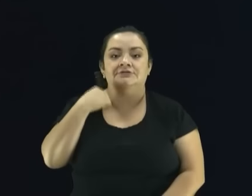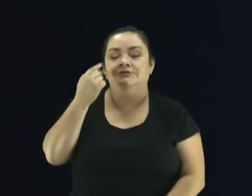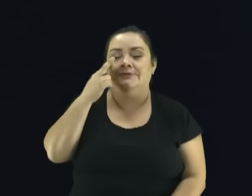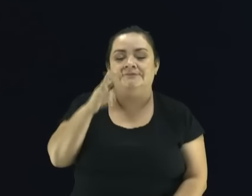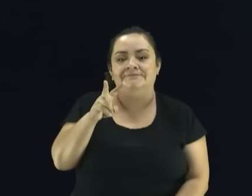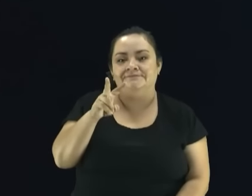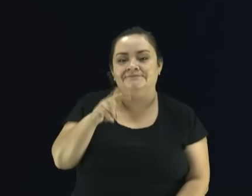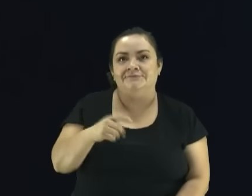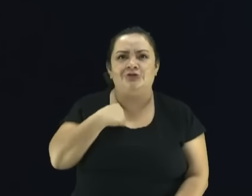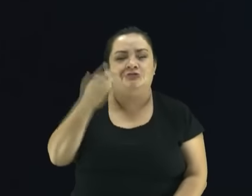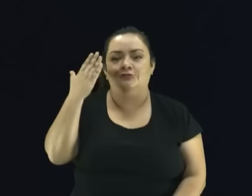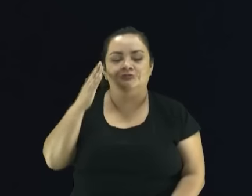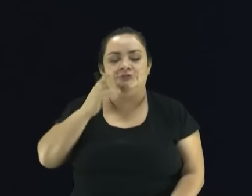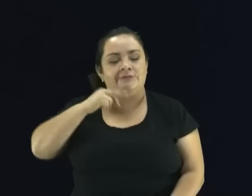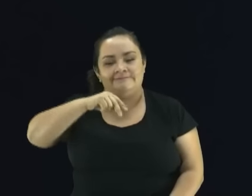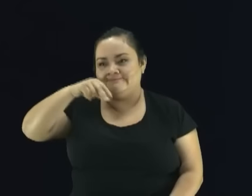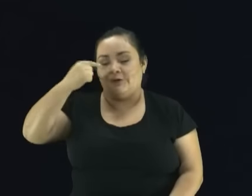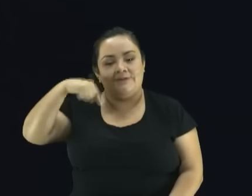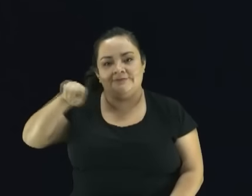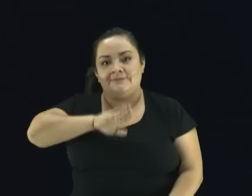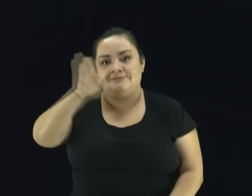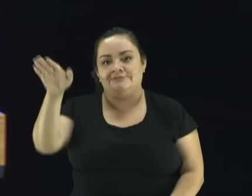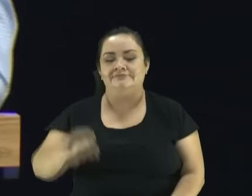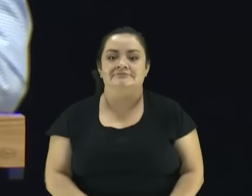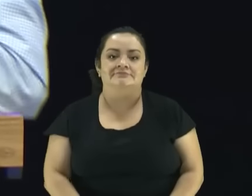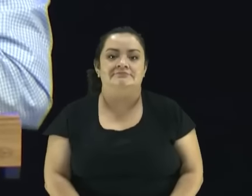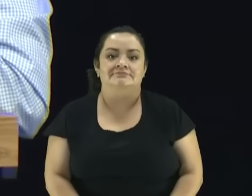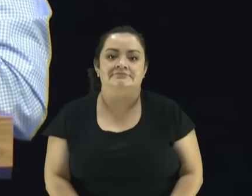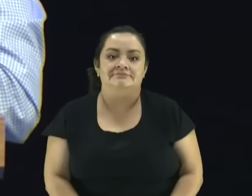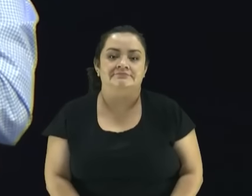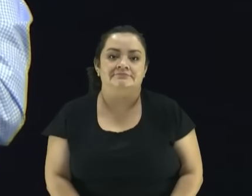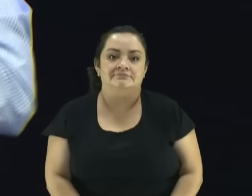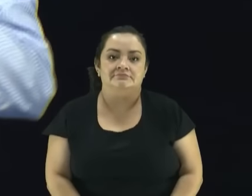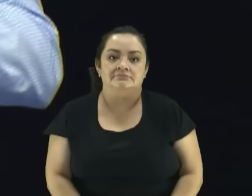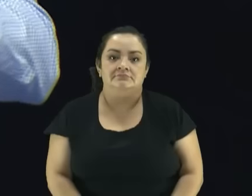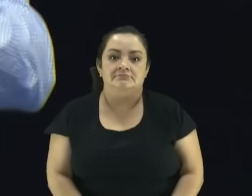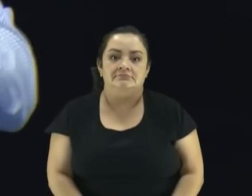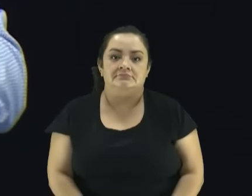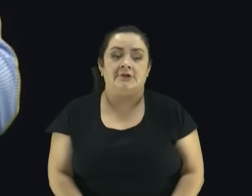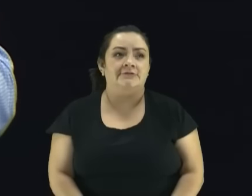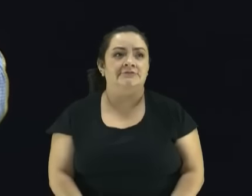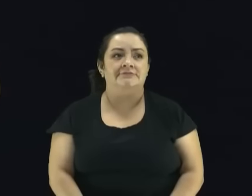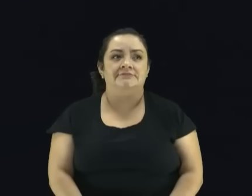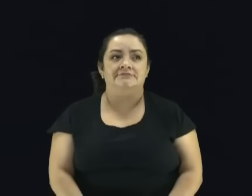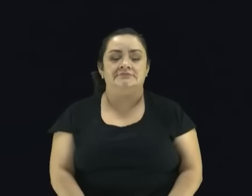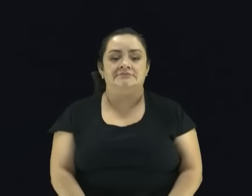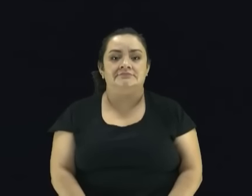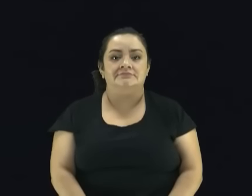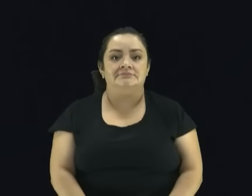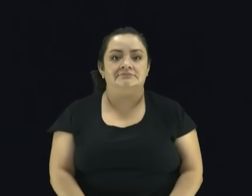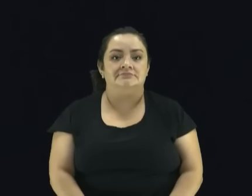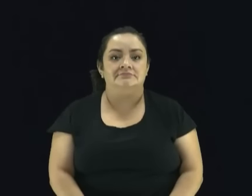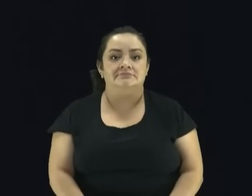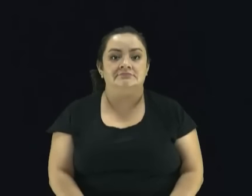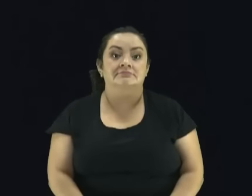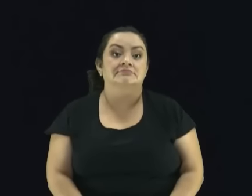un unicornio yo vestida de Dorada am no sé un montón de glitter vo venir el miércoles